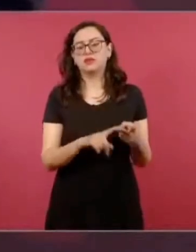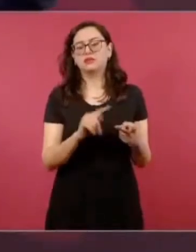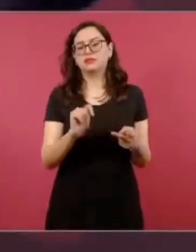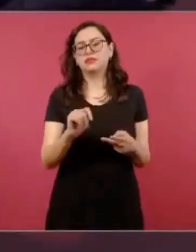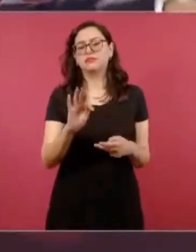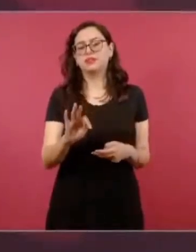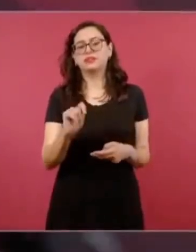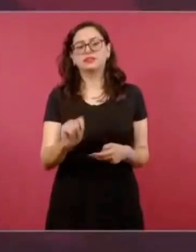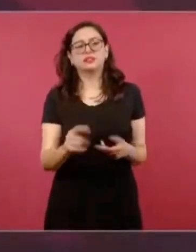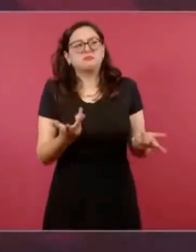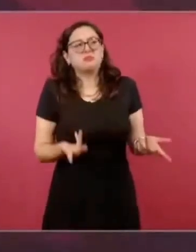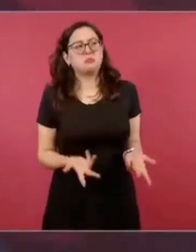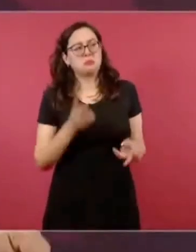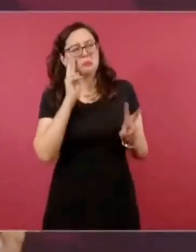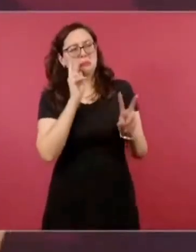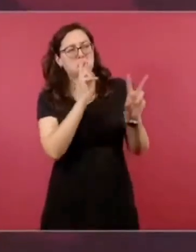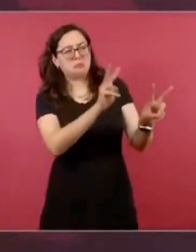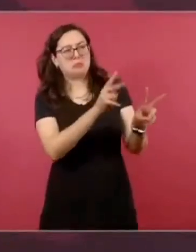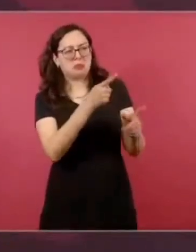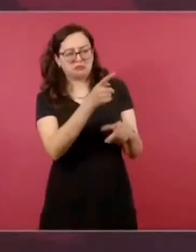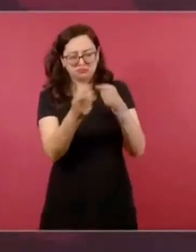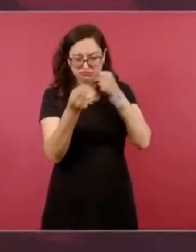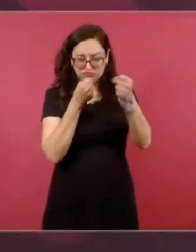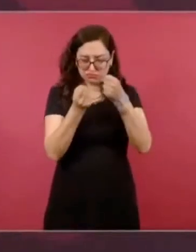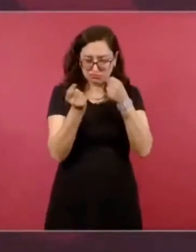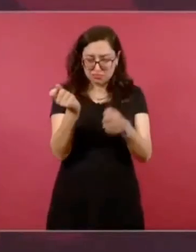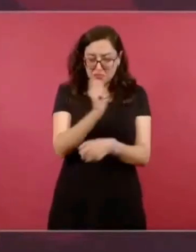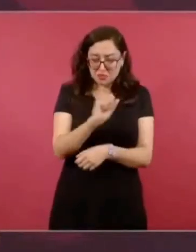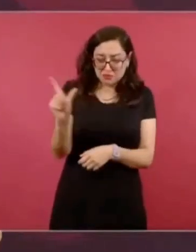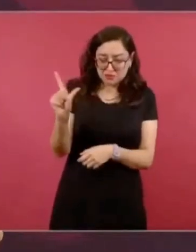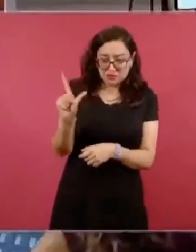haciendo un periodismo profesional,